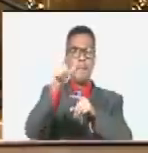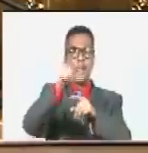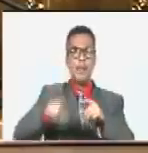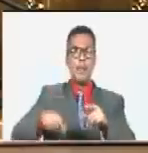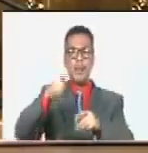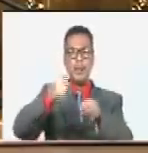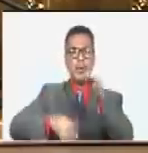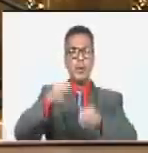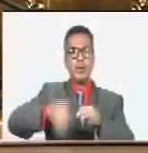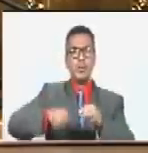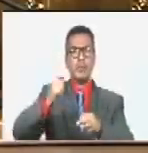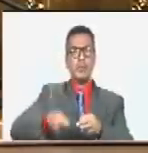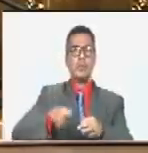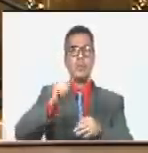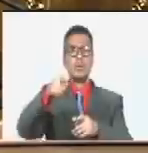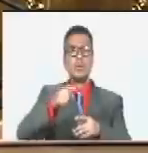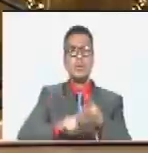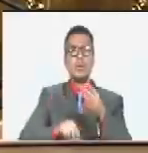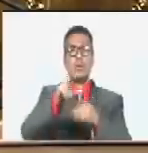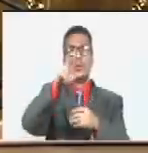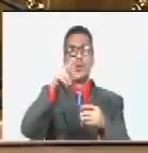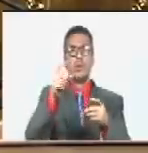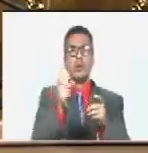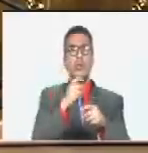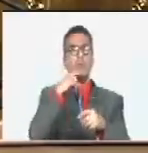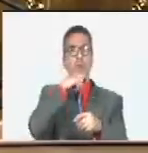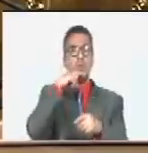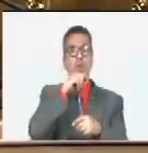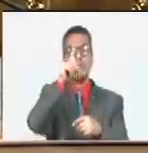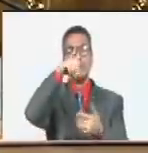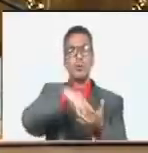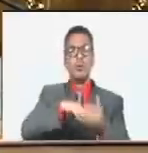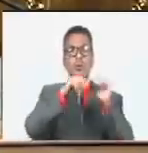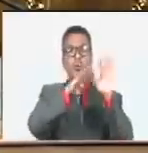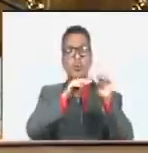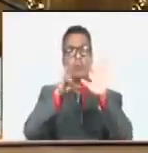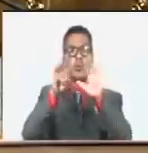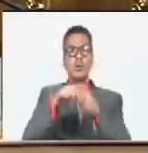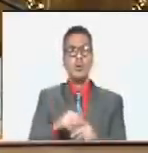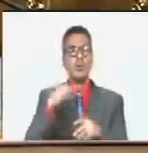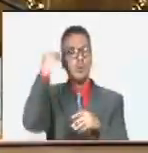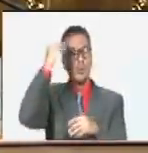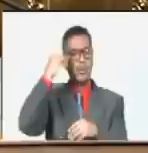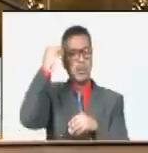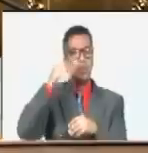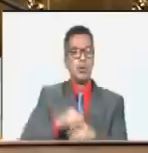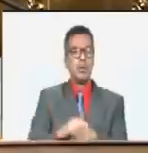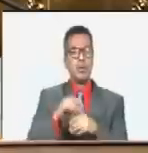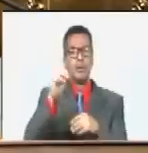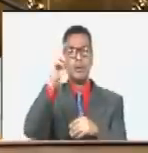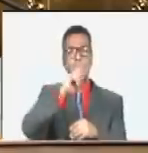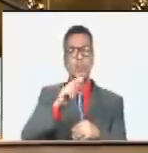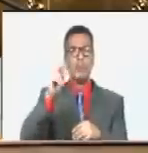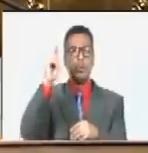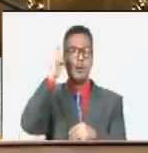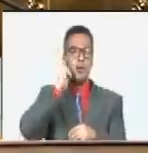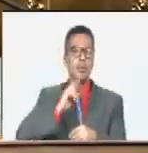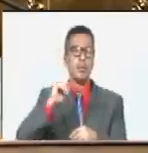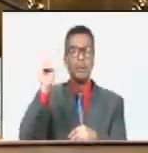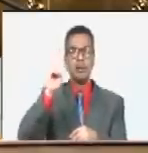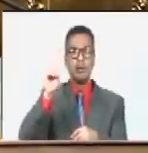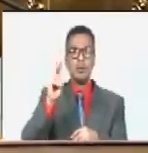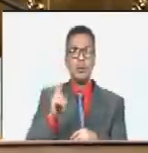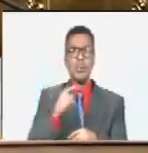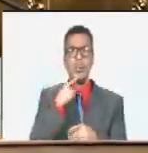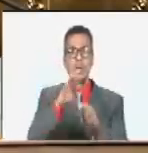írrito del 3 de octubre de 1899. Considerando que la República Bolivariana de Venezuela, a lo largo de